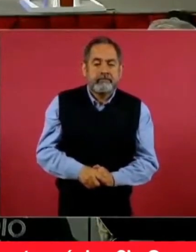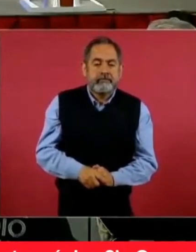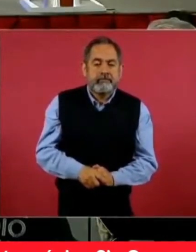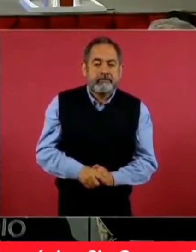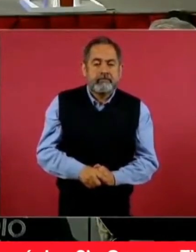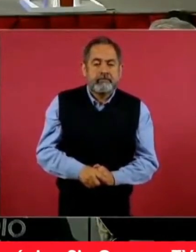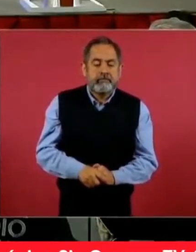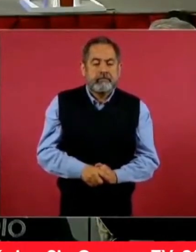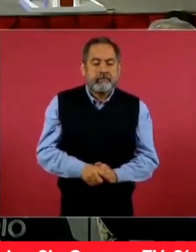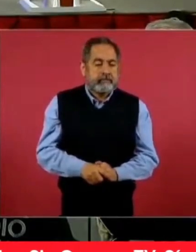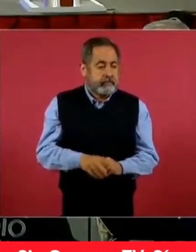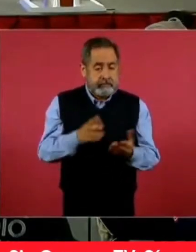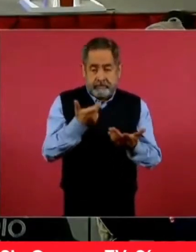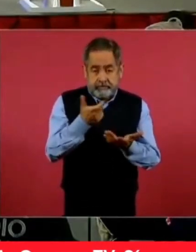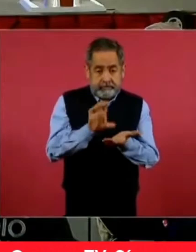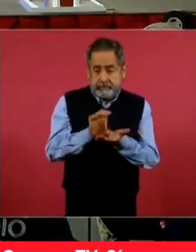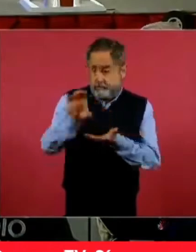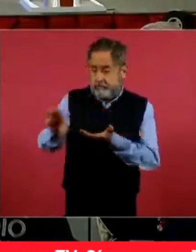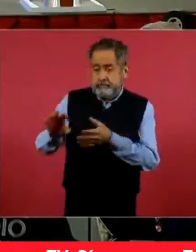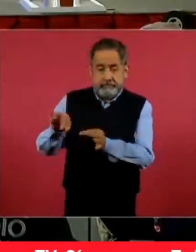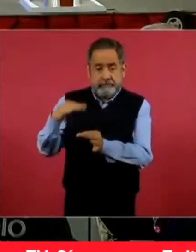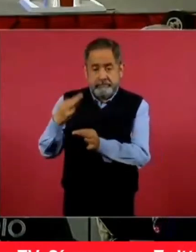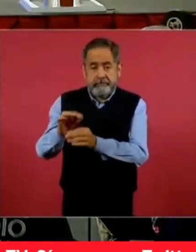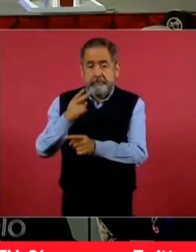ya está a disposición.